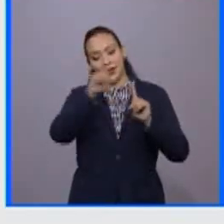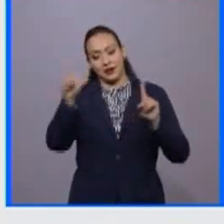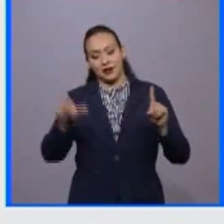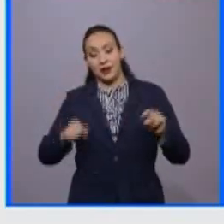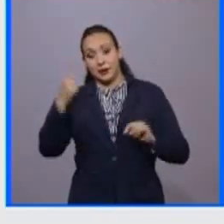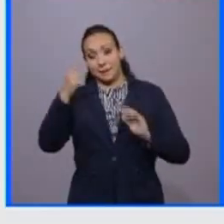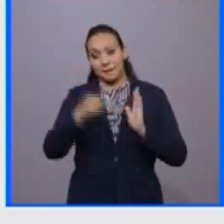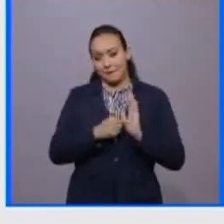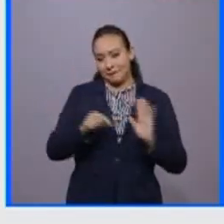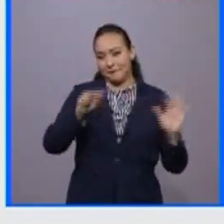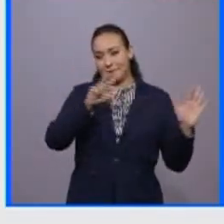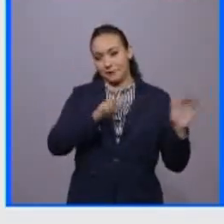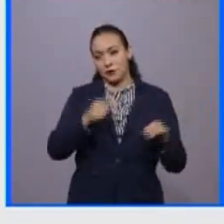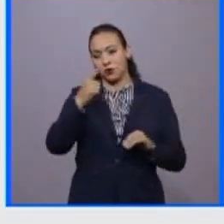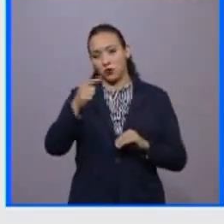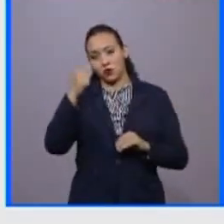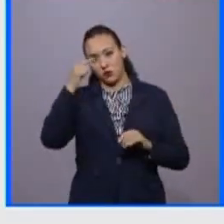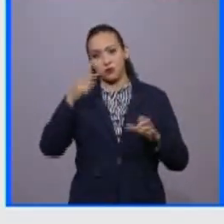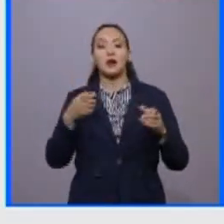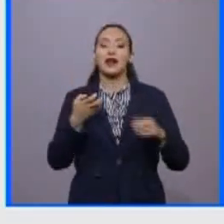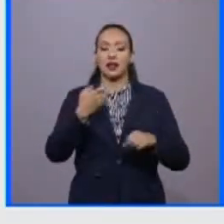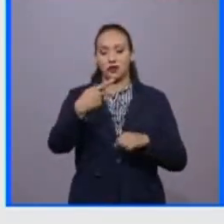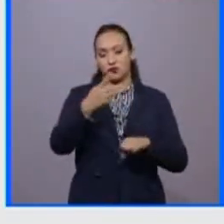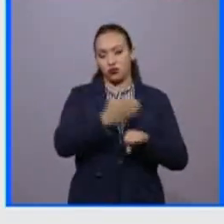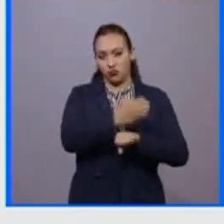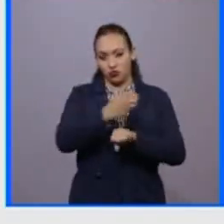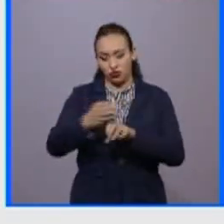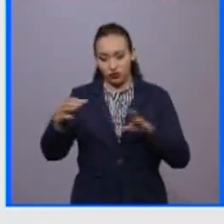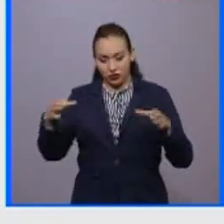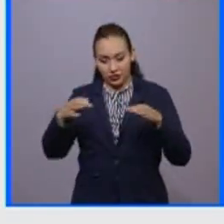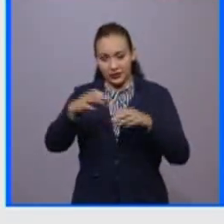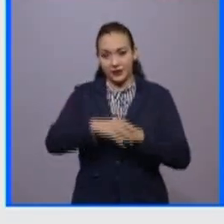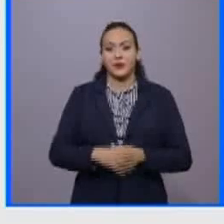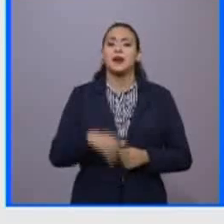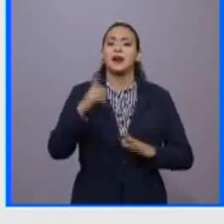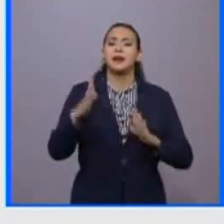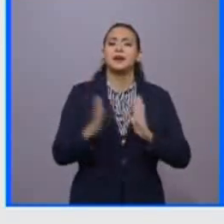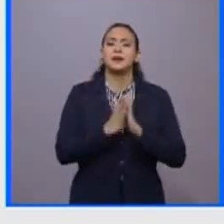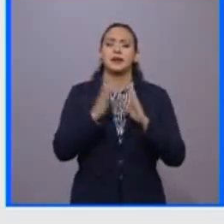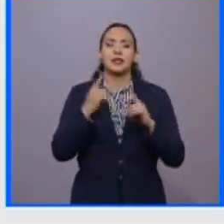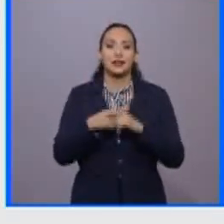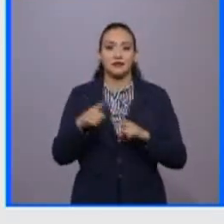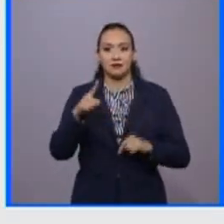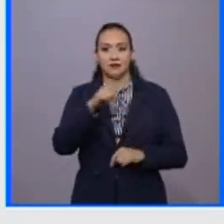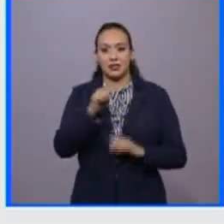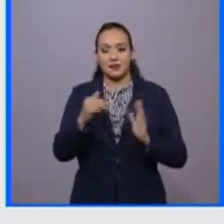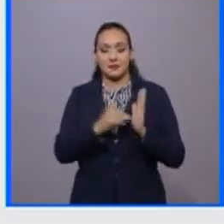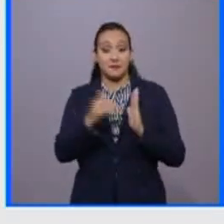y 1.801 a nivel local. En estos comicios podrán participar casi